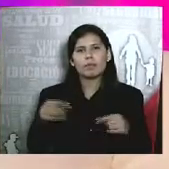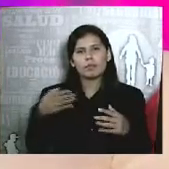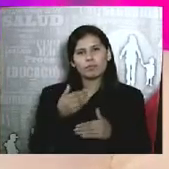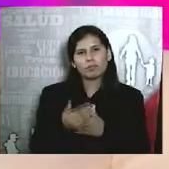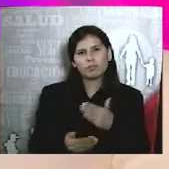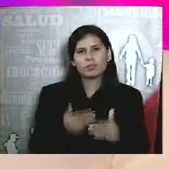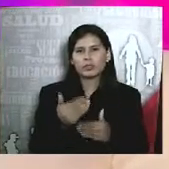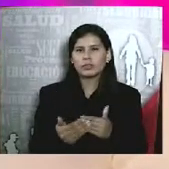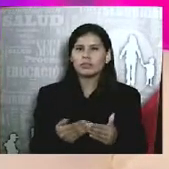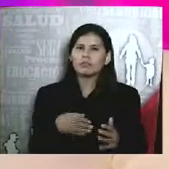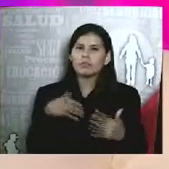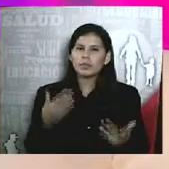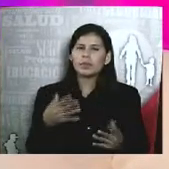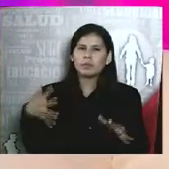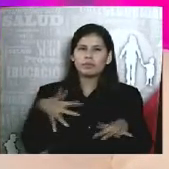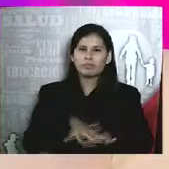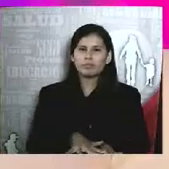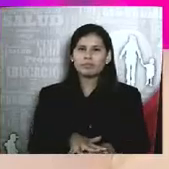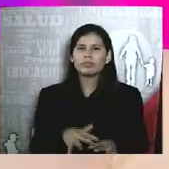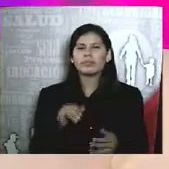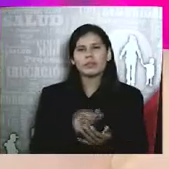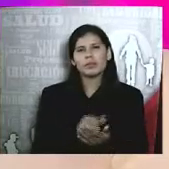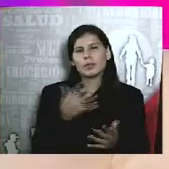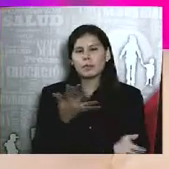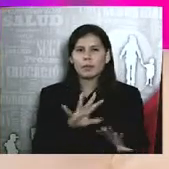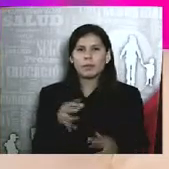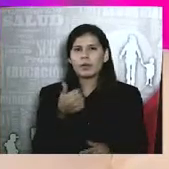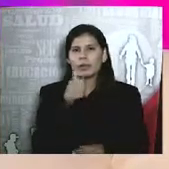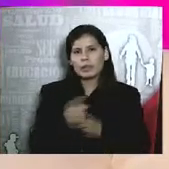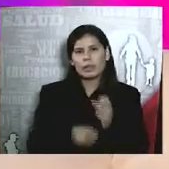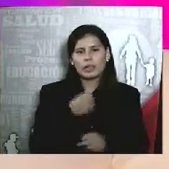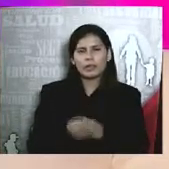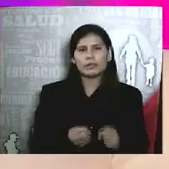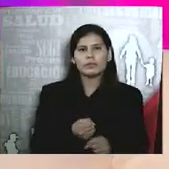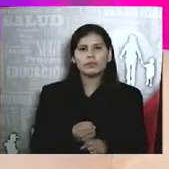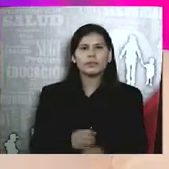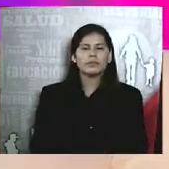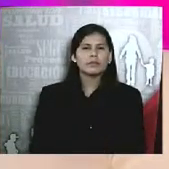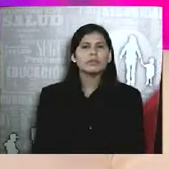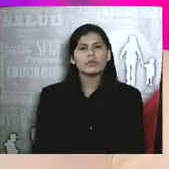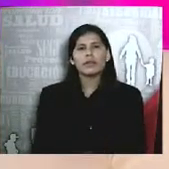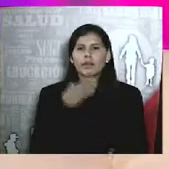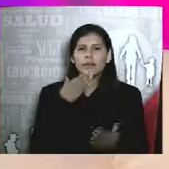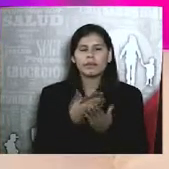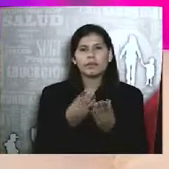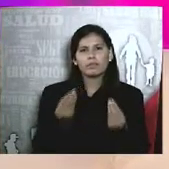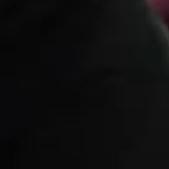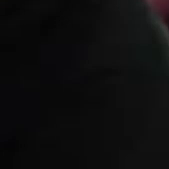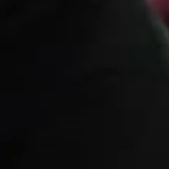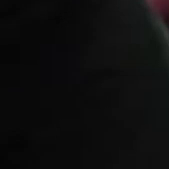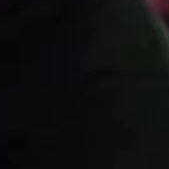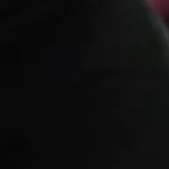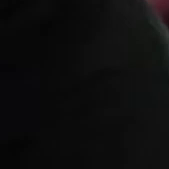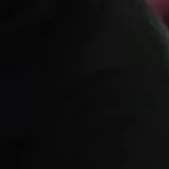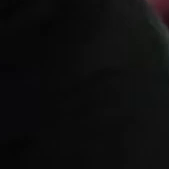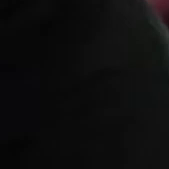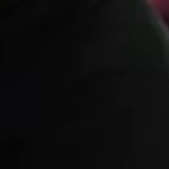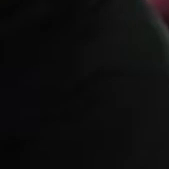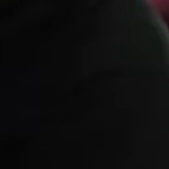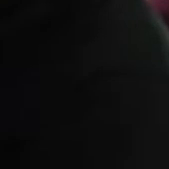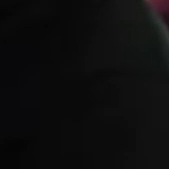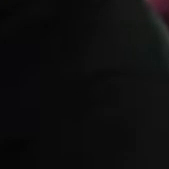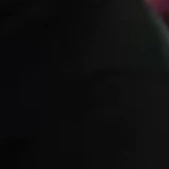eso es lo más importante, después de más de 10 años de la desmovilización de estos grupos. Muchas gracias por esta rendición y por